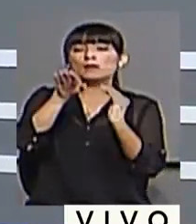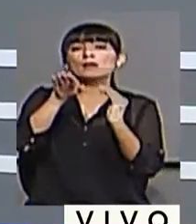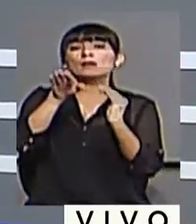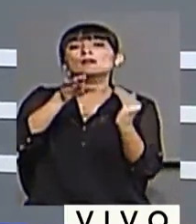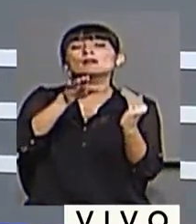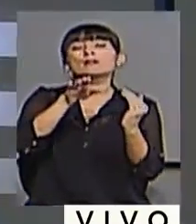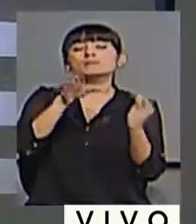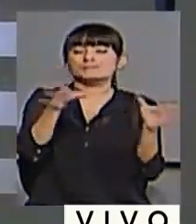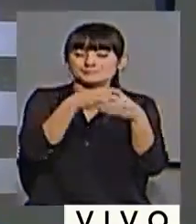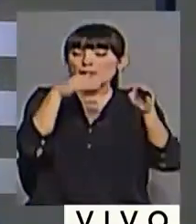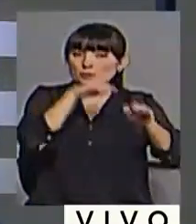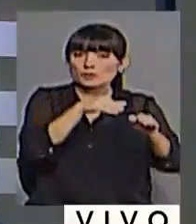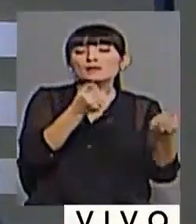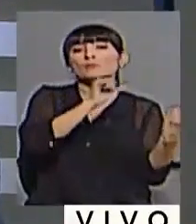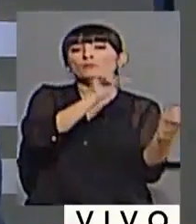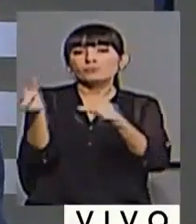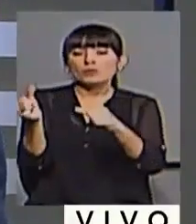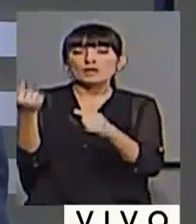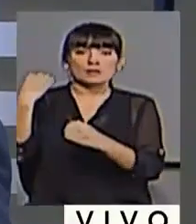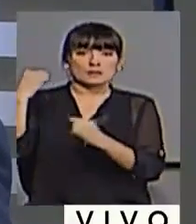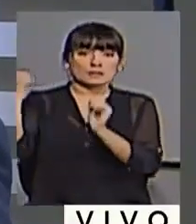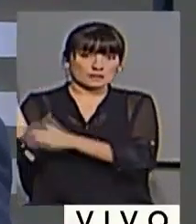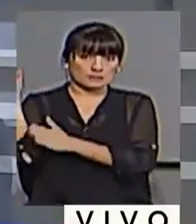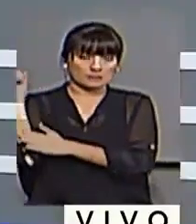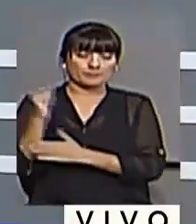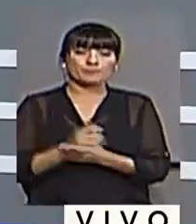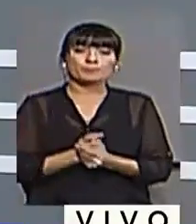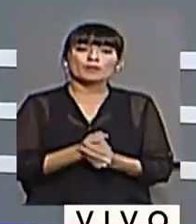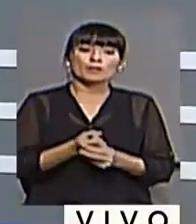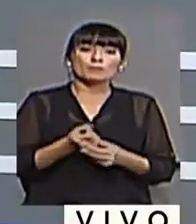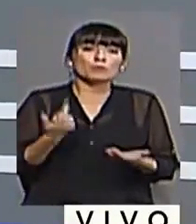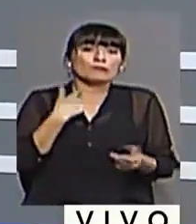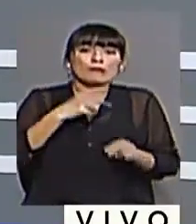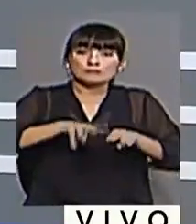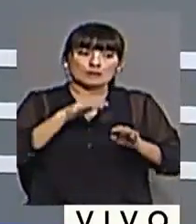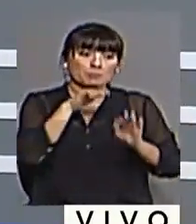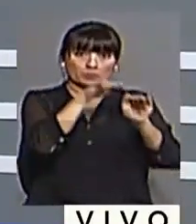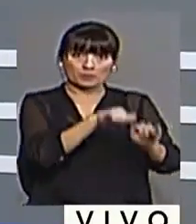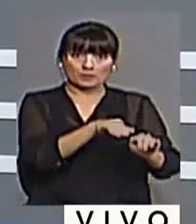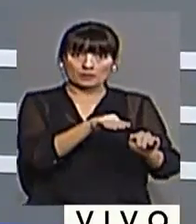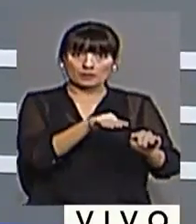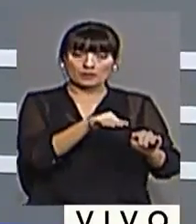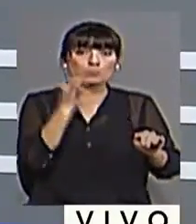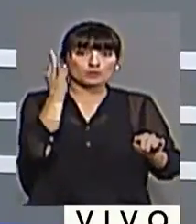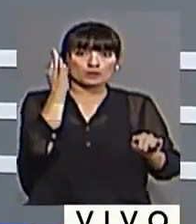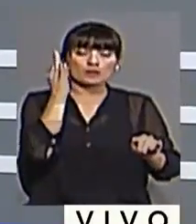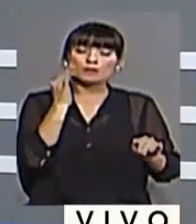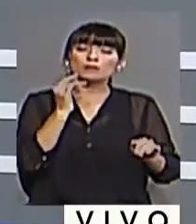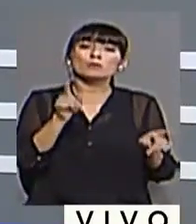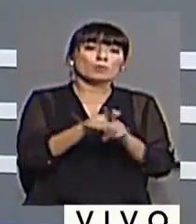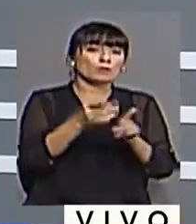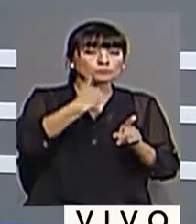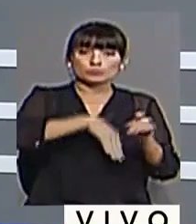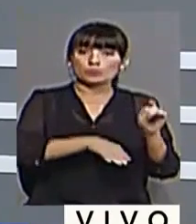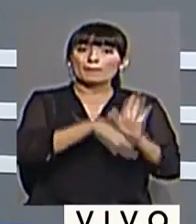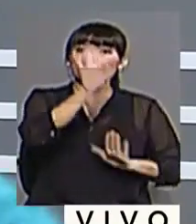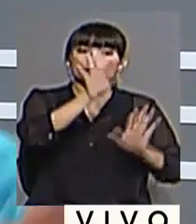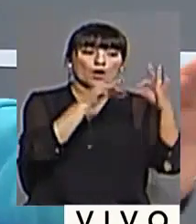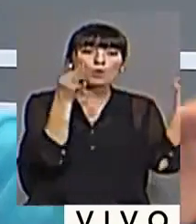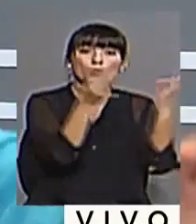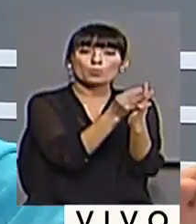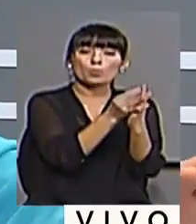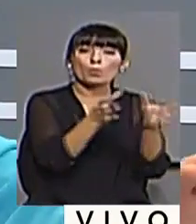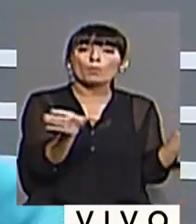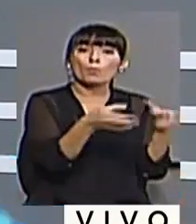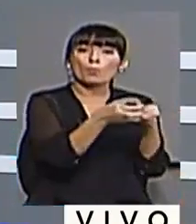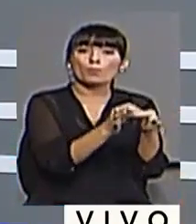Beatriz Sánchez es izquierda. Vamos a construir la mayoría necesaria, vamos a ser responsables para que tengamos una proyección de la centro-izquierda.